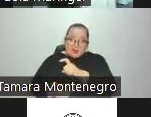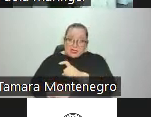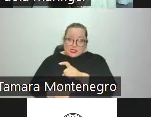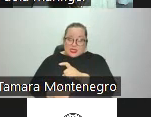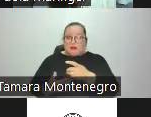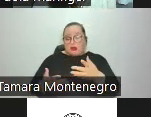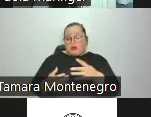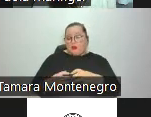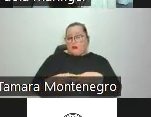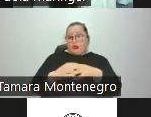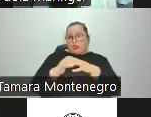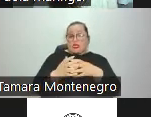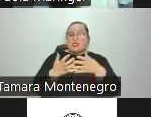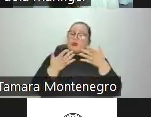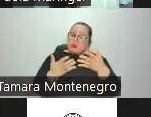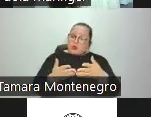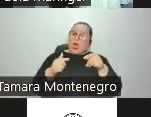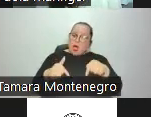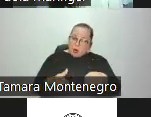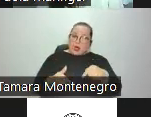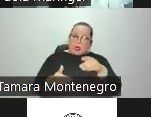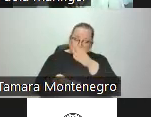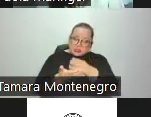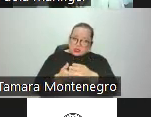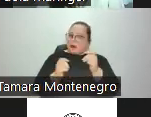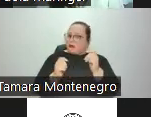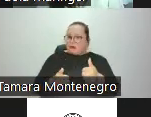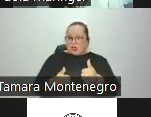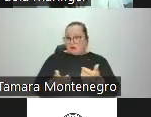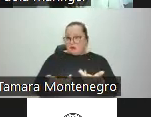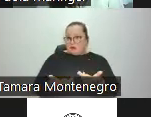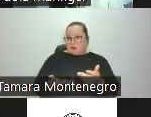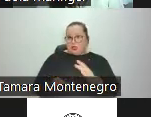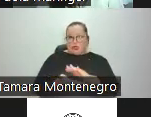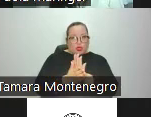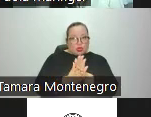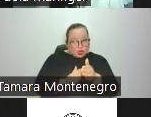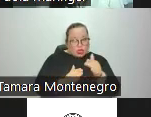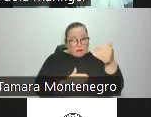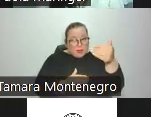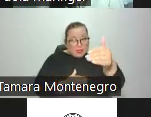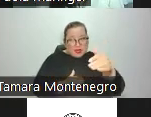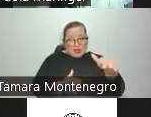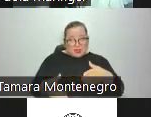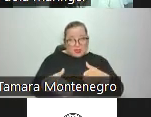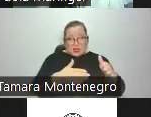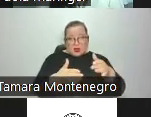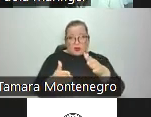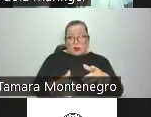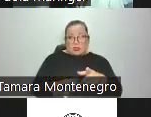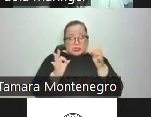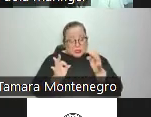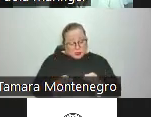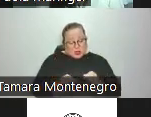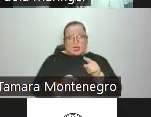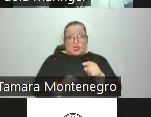ha fortalecido y te hace ser la que eres y tomar las decisiones al día de hoy. Y con todo lo que se viene en esta ruta, estamos seguras